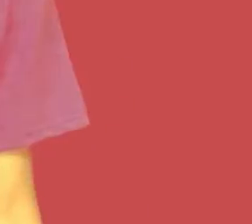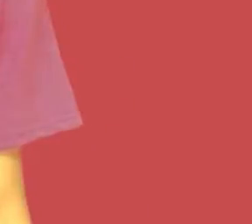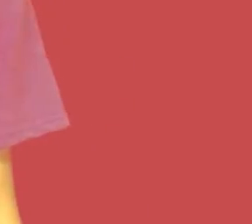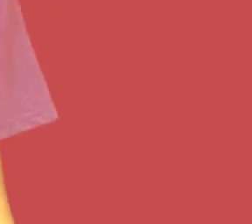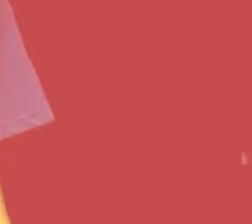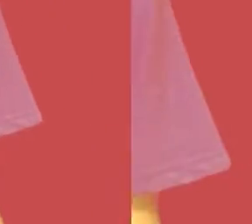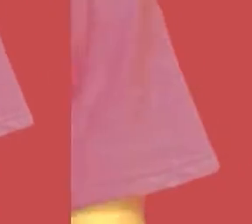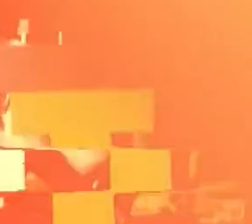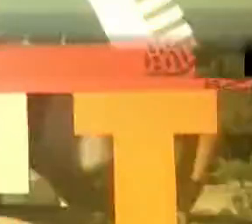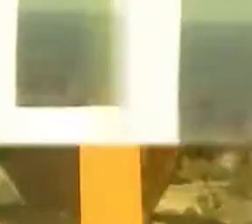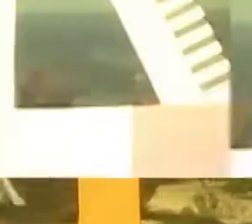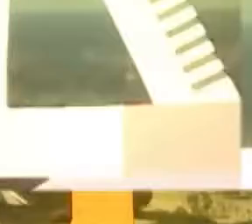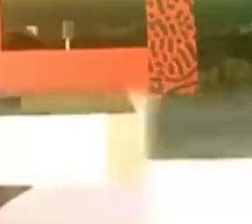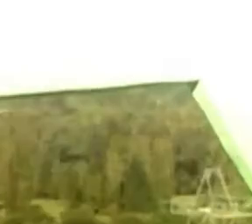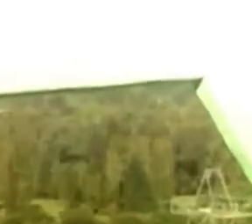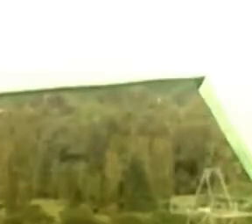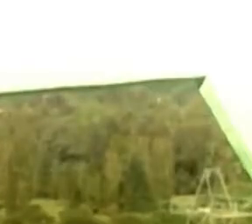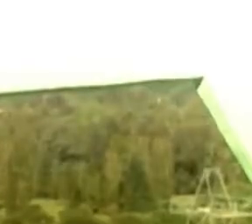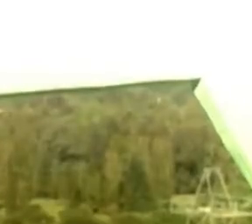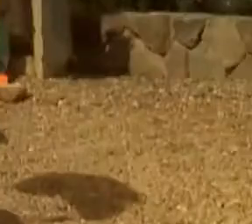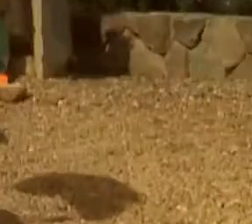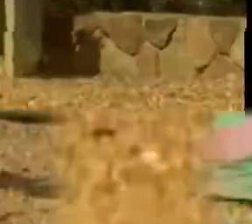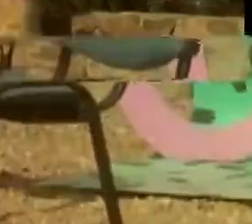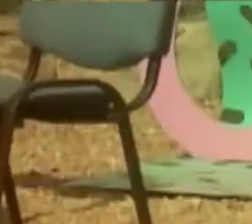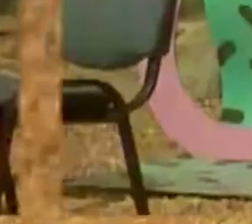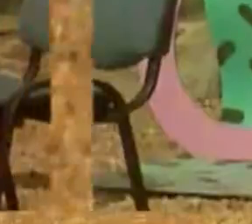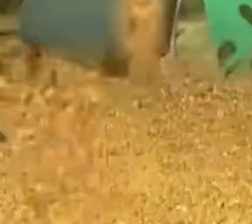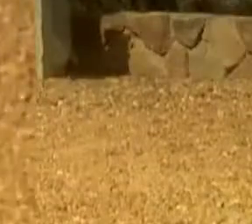somos dos, somos dos, somos todo.